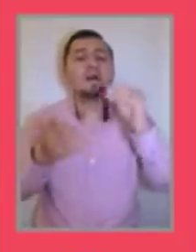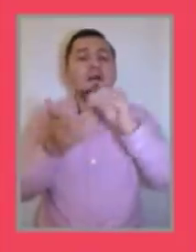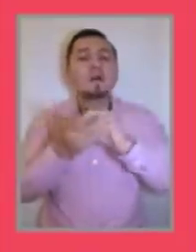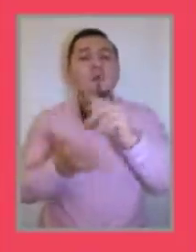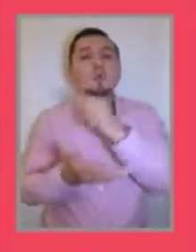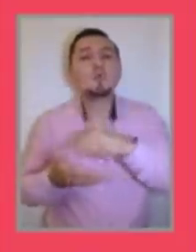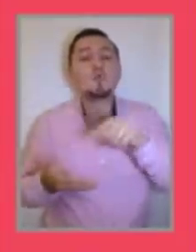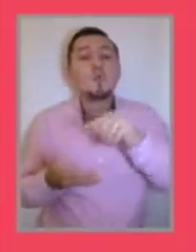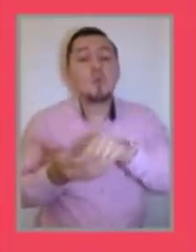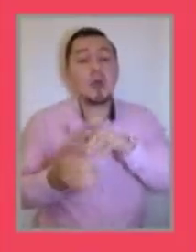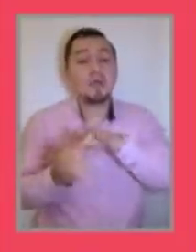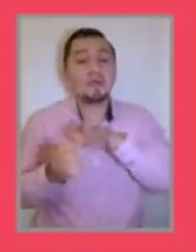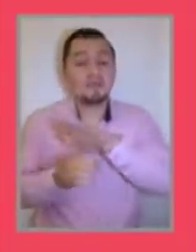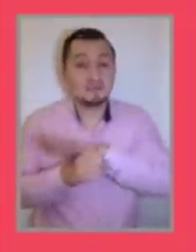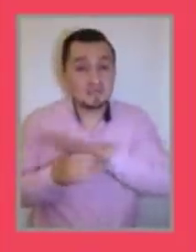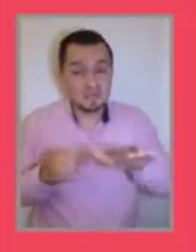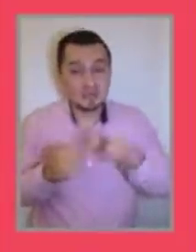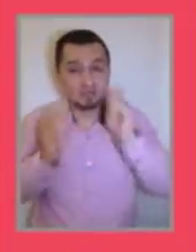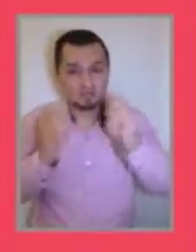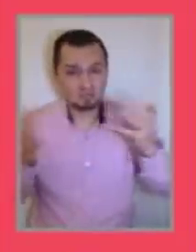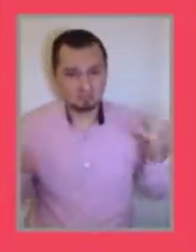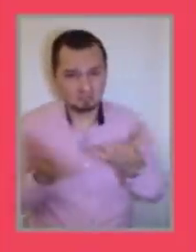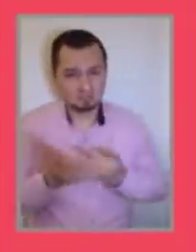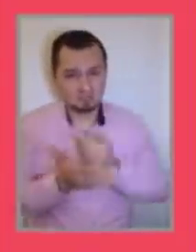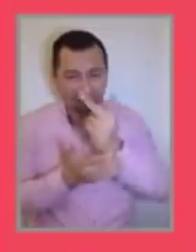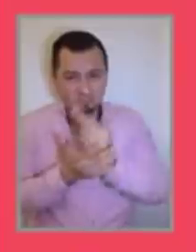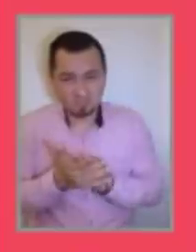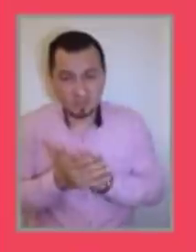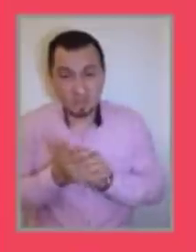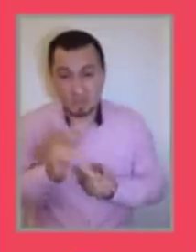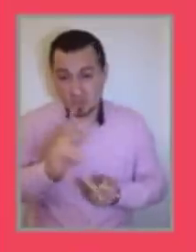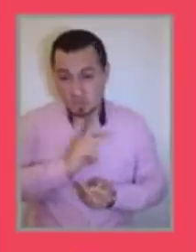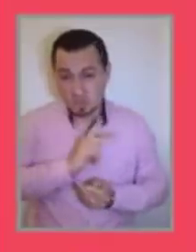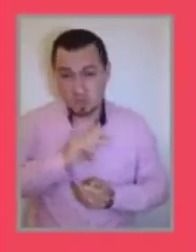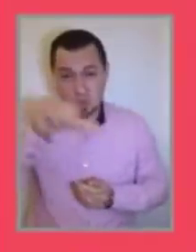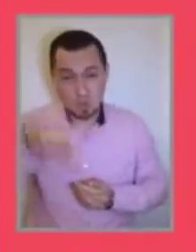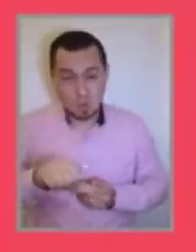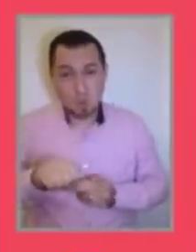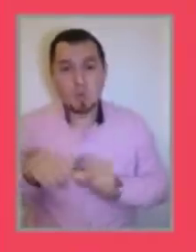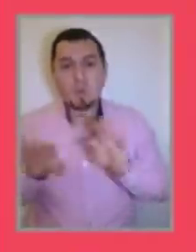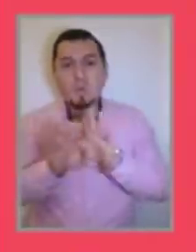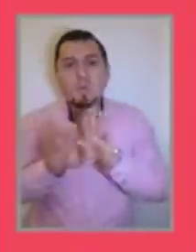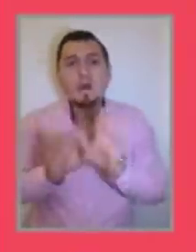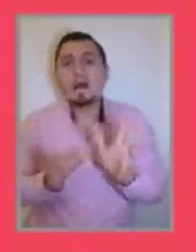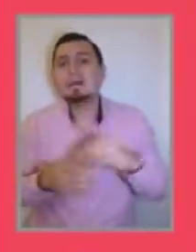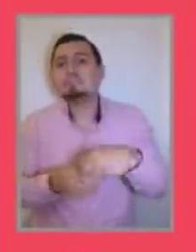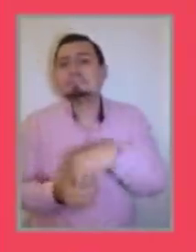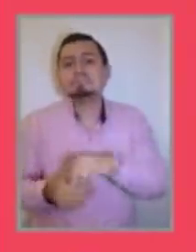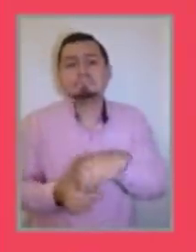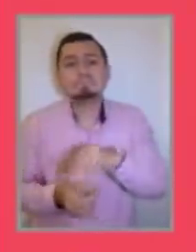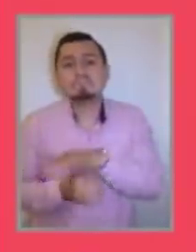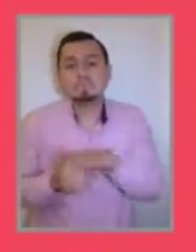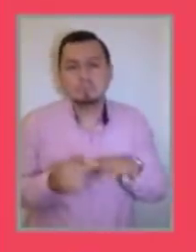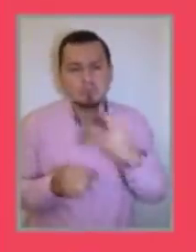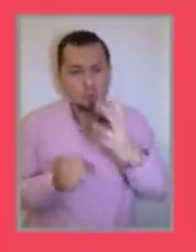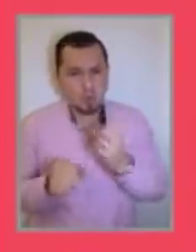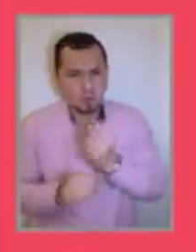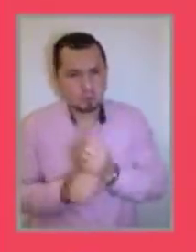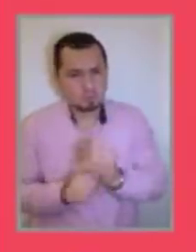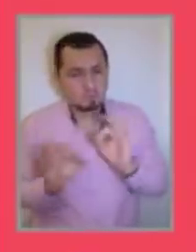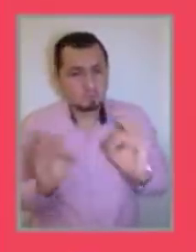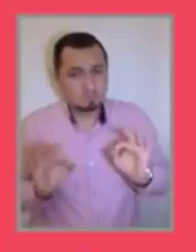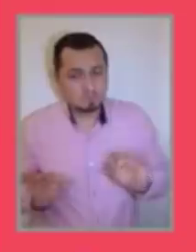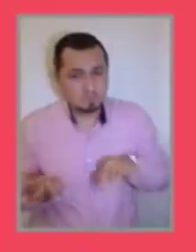espacios. Tiene un plan completo. No tenemos hasta el momento un problema de desbordamiento, no lo hemos tenido en los 2 años, en los casi ya 2